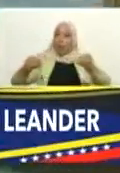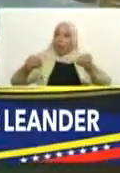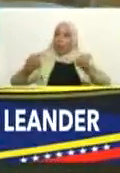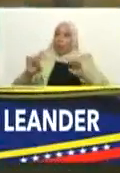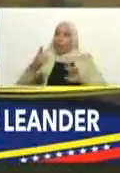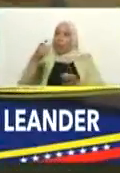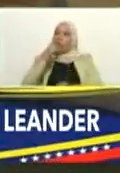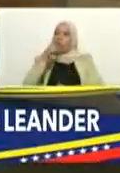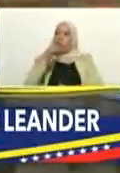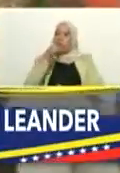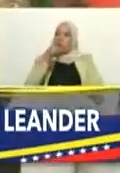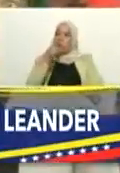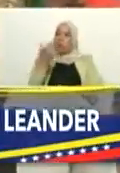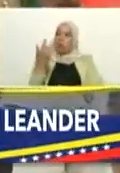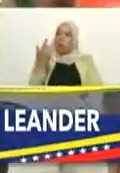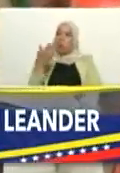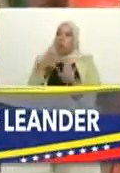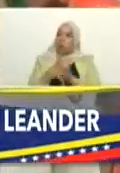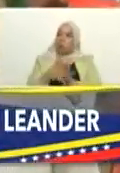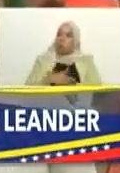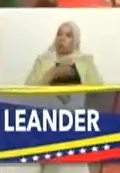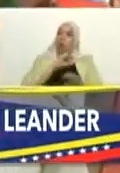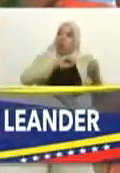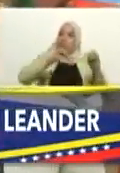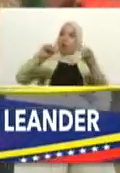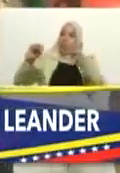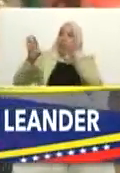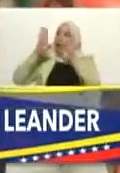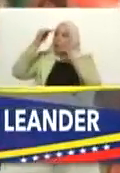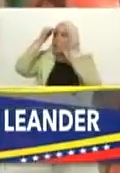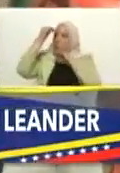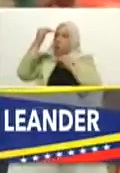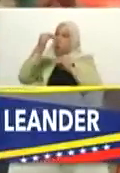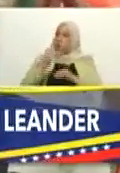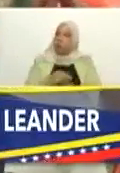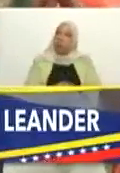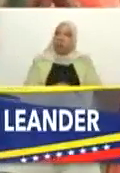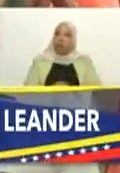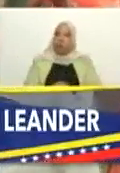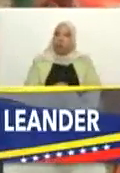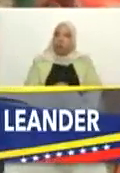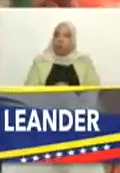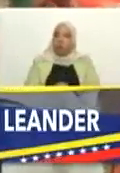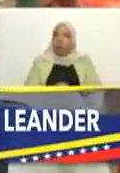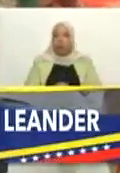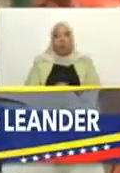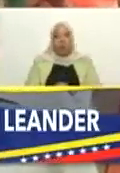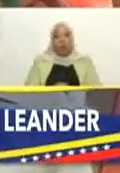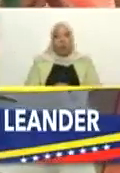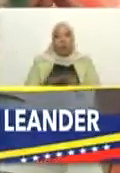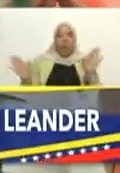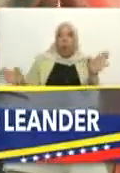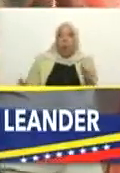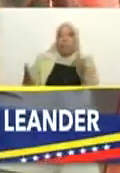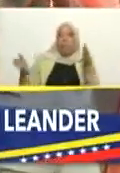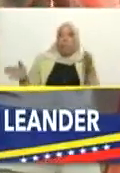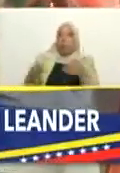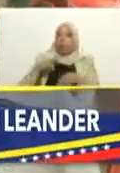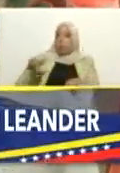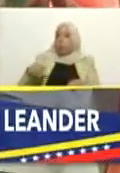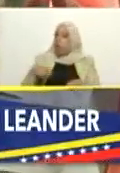de los elementos que nos llama muchísimo la atención es que va a servir como impulsador de